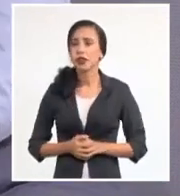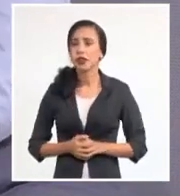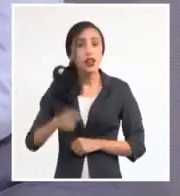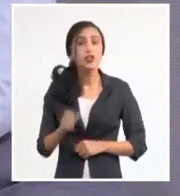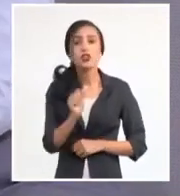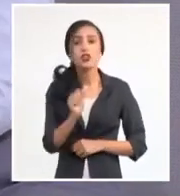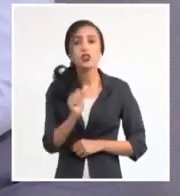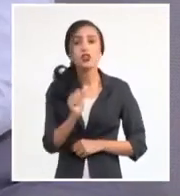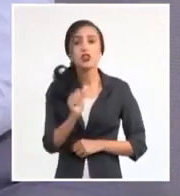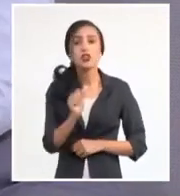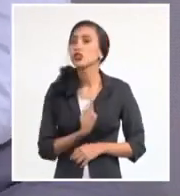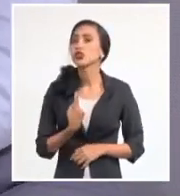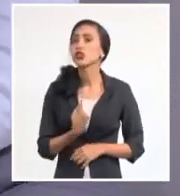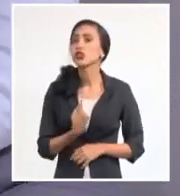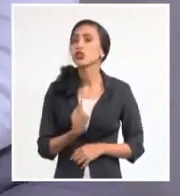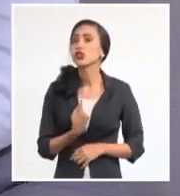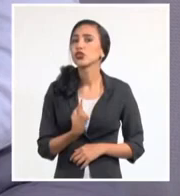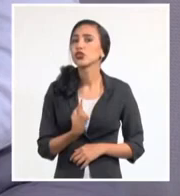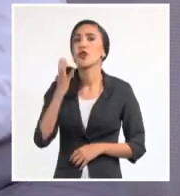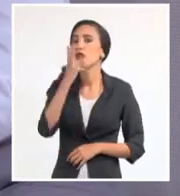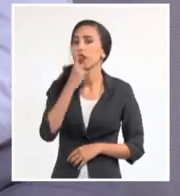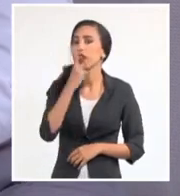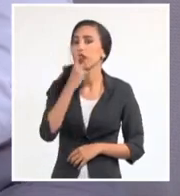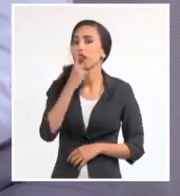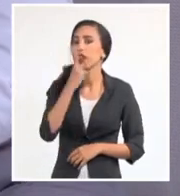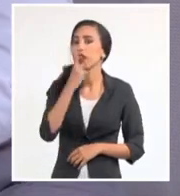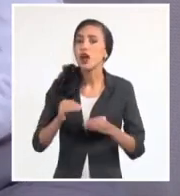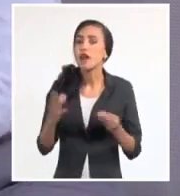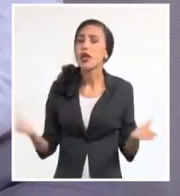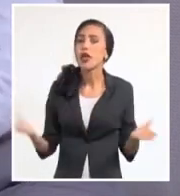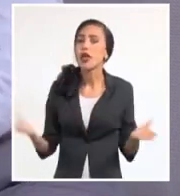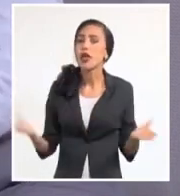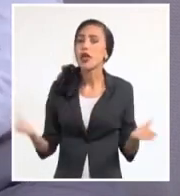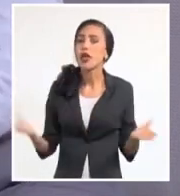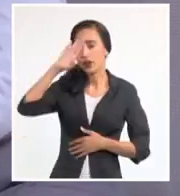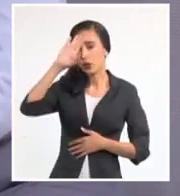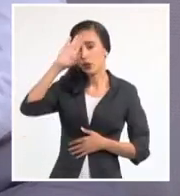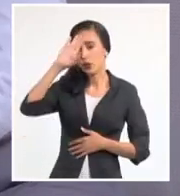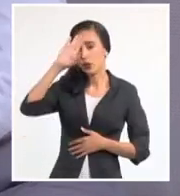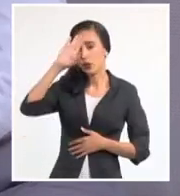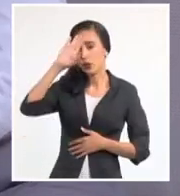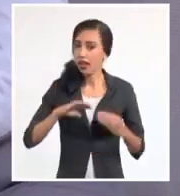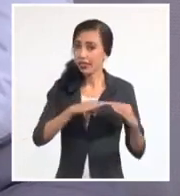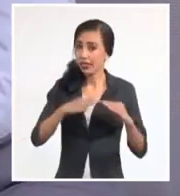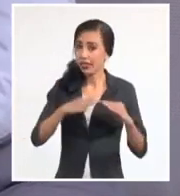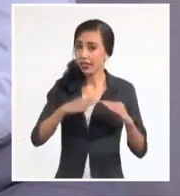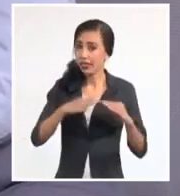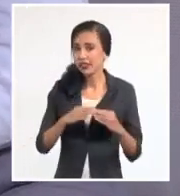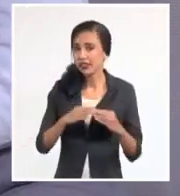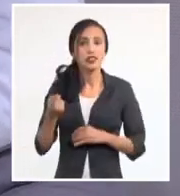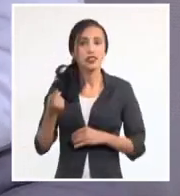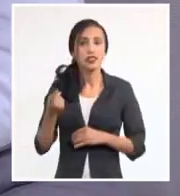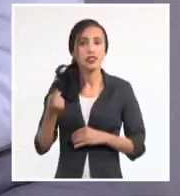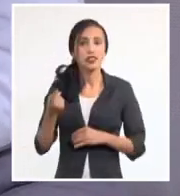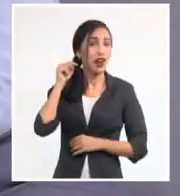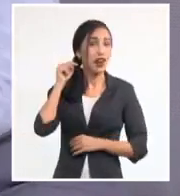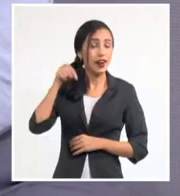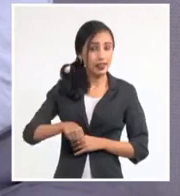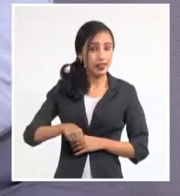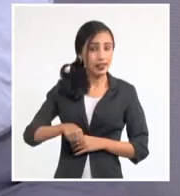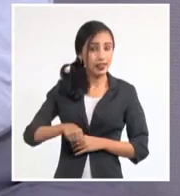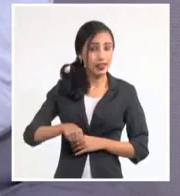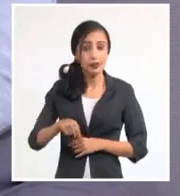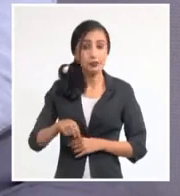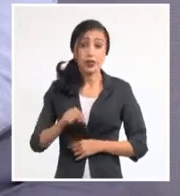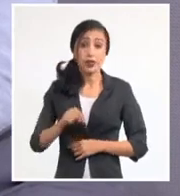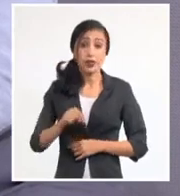queremos belleza, por eso es la lucha cuando se habla de prosperidad en Cuba, y en cada debate que se escucha en estas horas del tercer